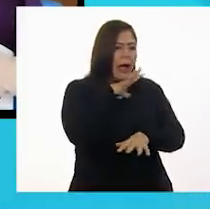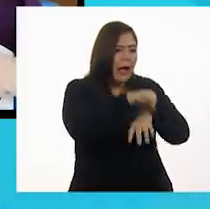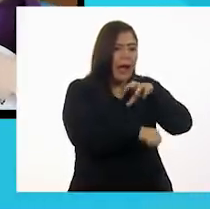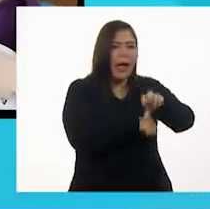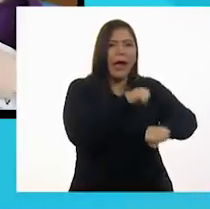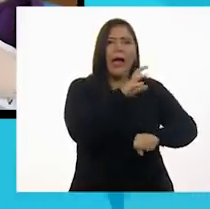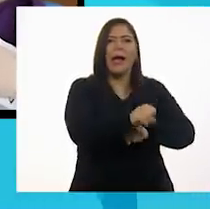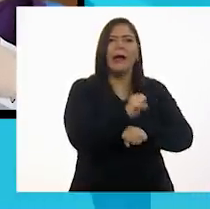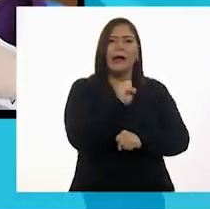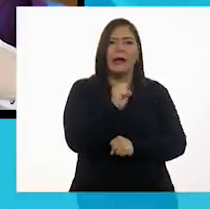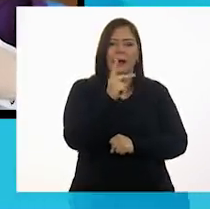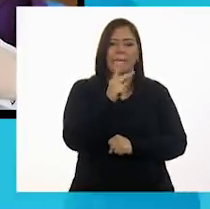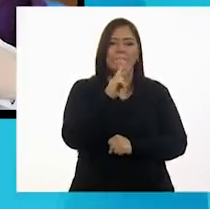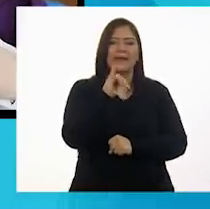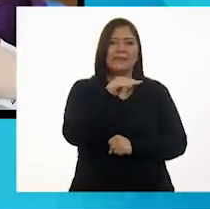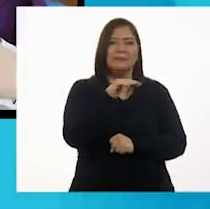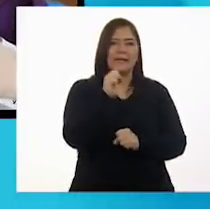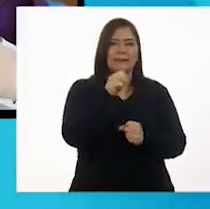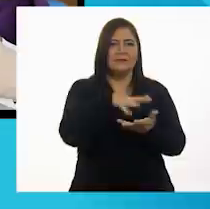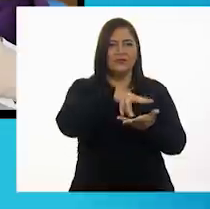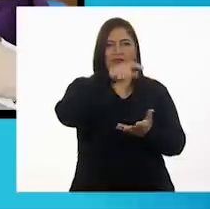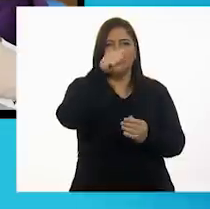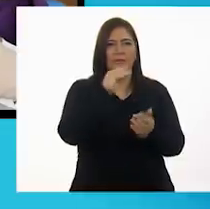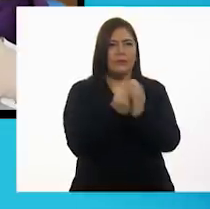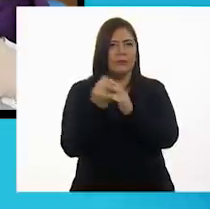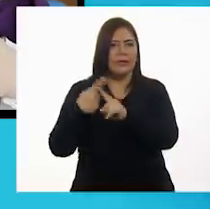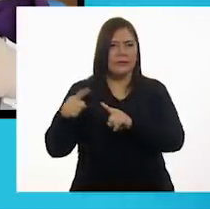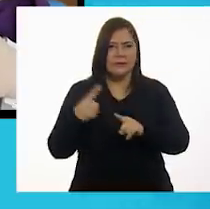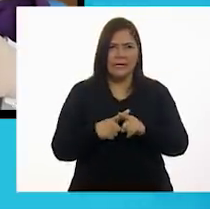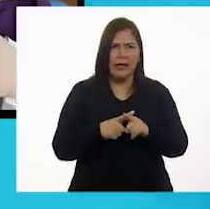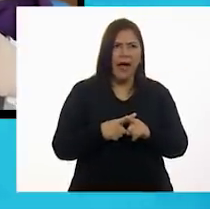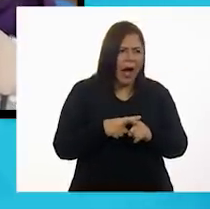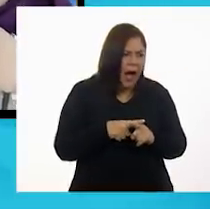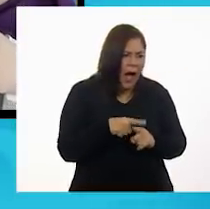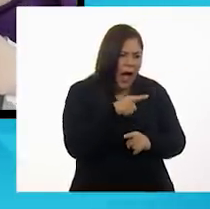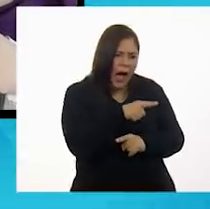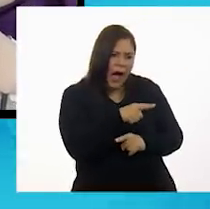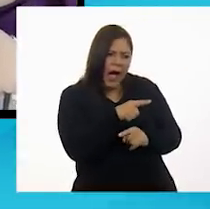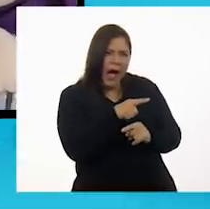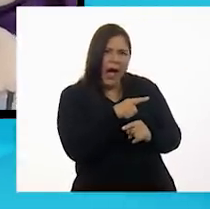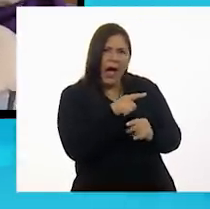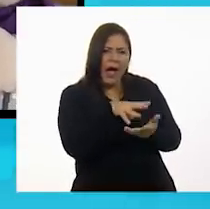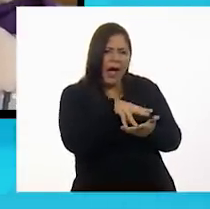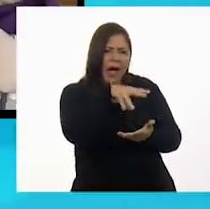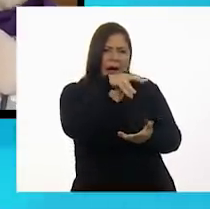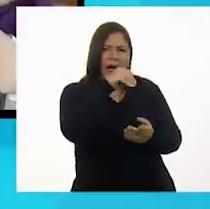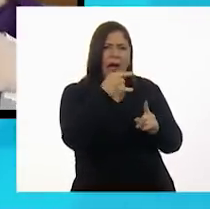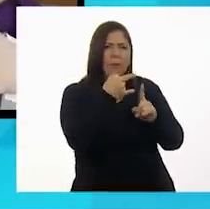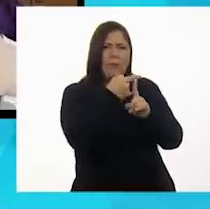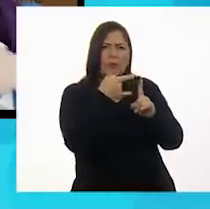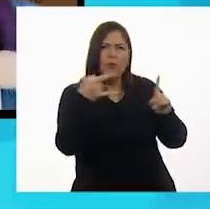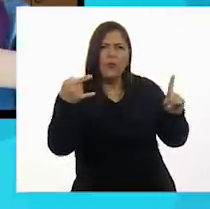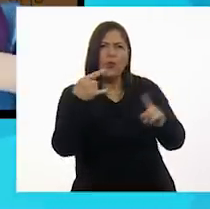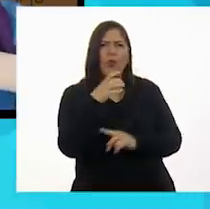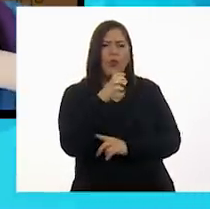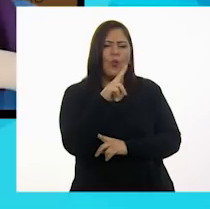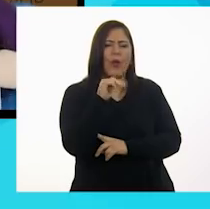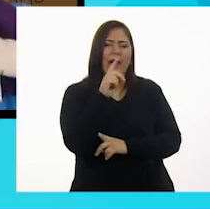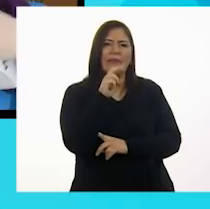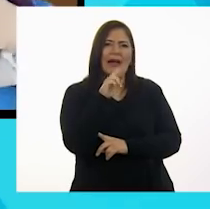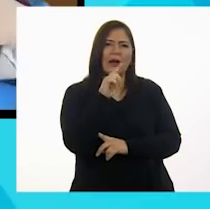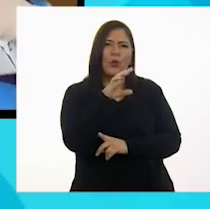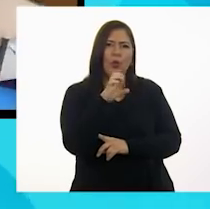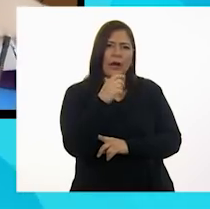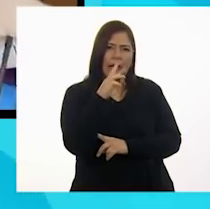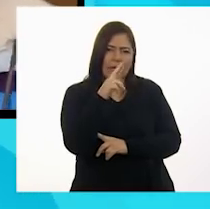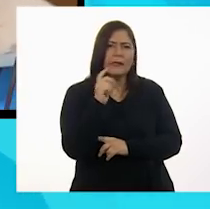prismas. ¿Qué? Es un prisma cuadrangular. ¿Esto? Claro que no es un regalo para mi